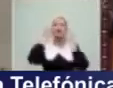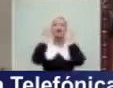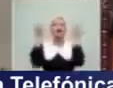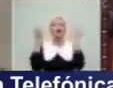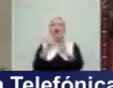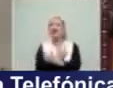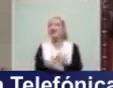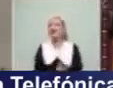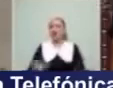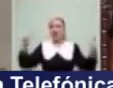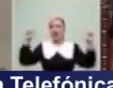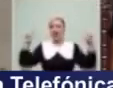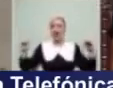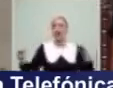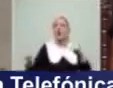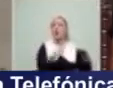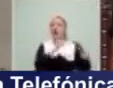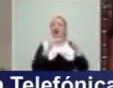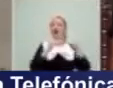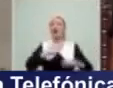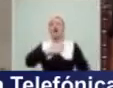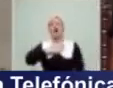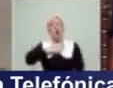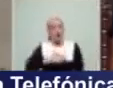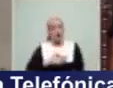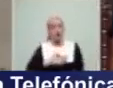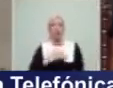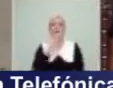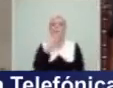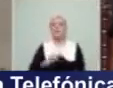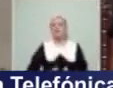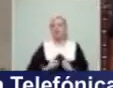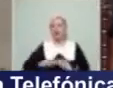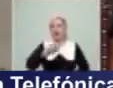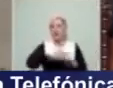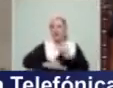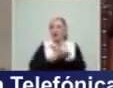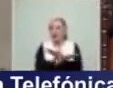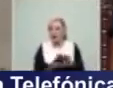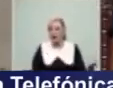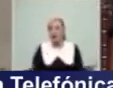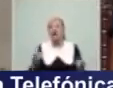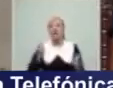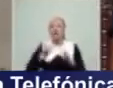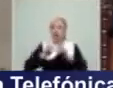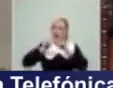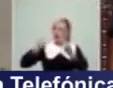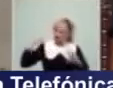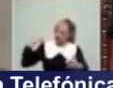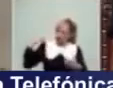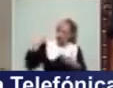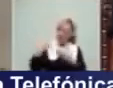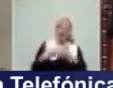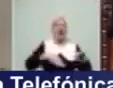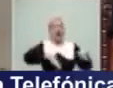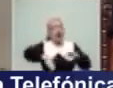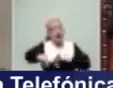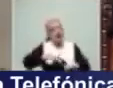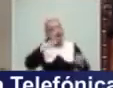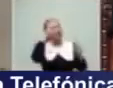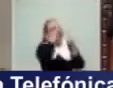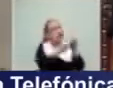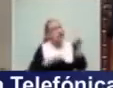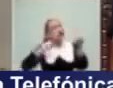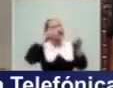resolver temas. Ojalá este año podamos tener los proyectos de todos estos asuntos relevantes y